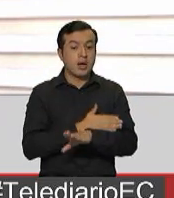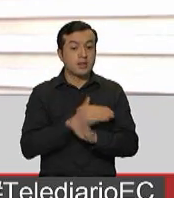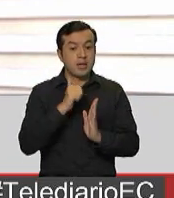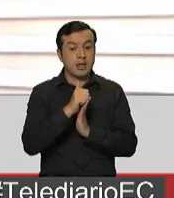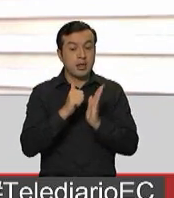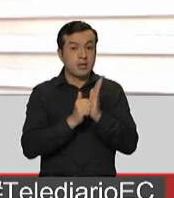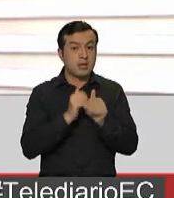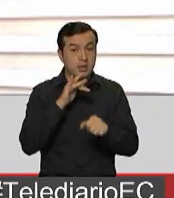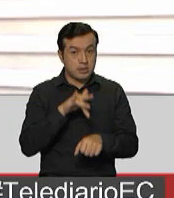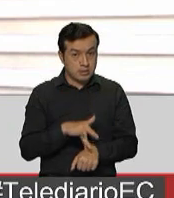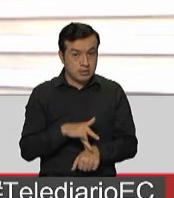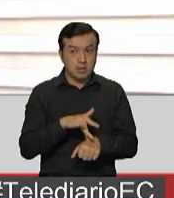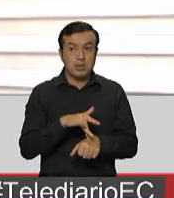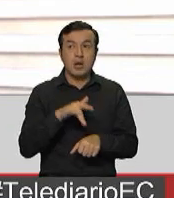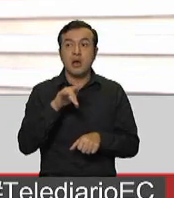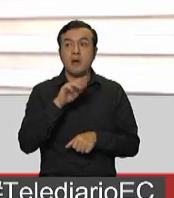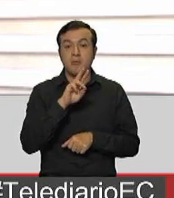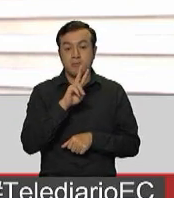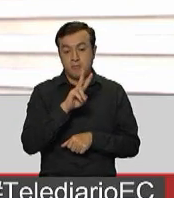turno, en